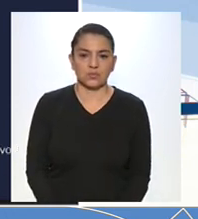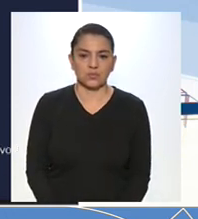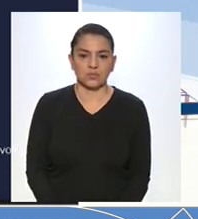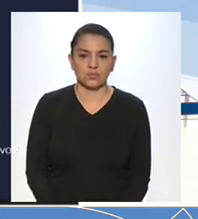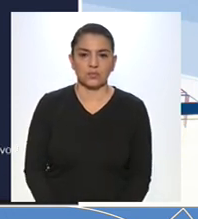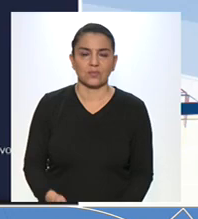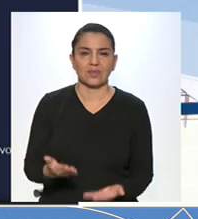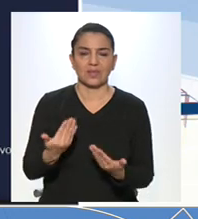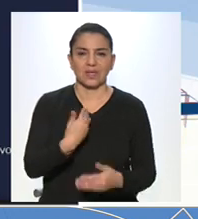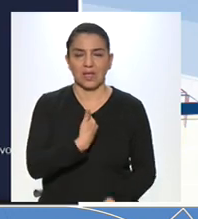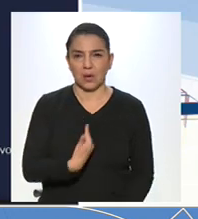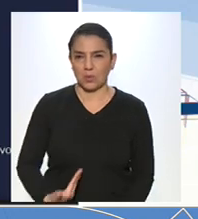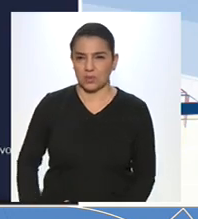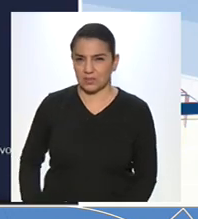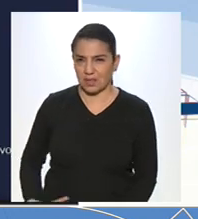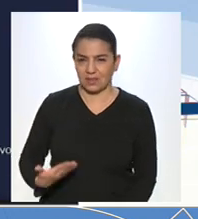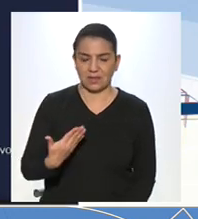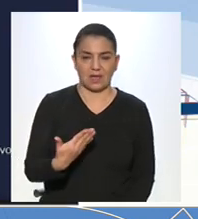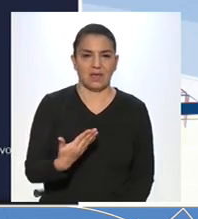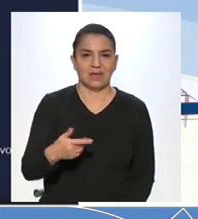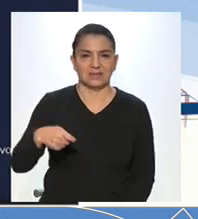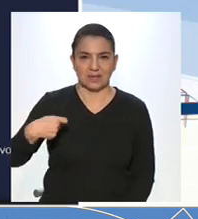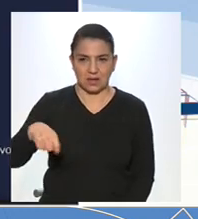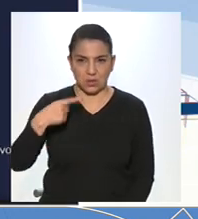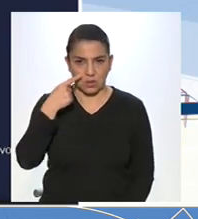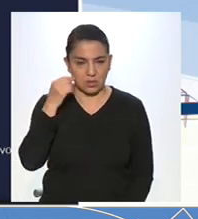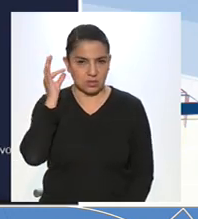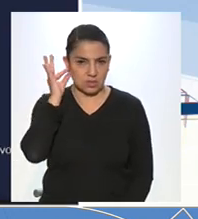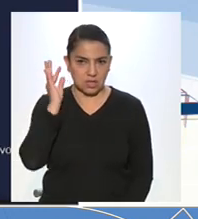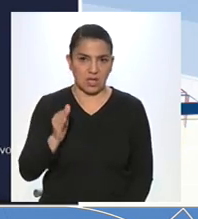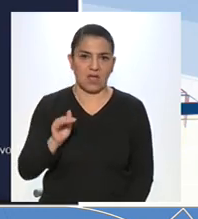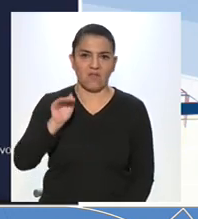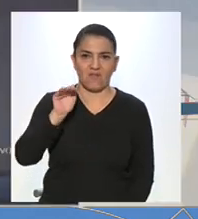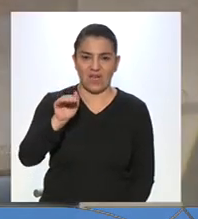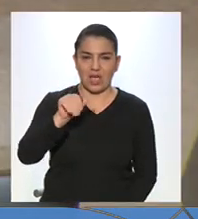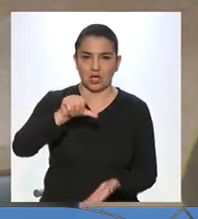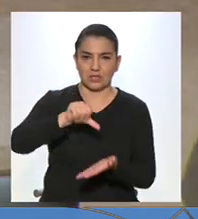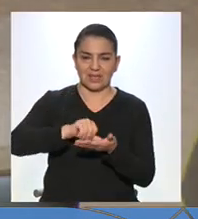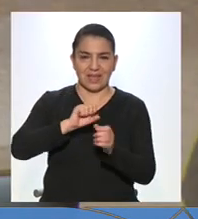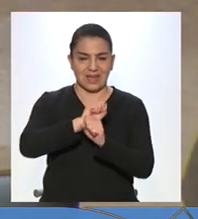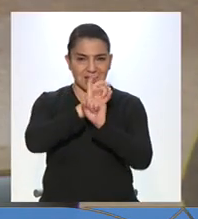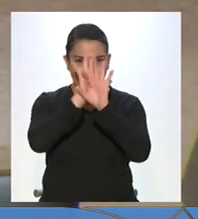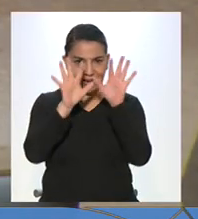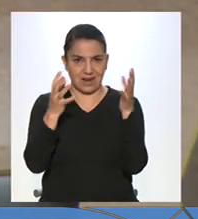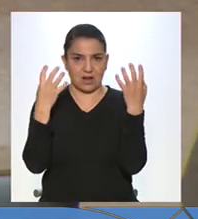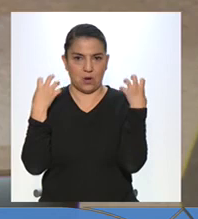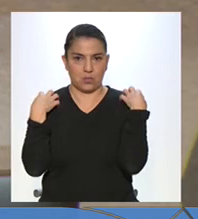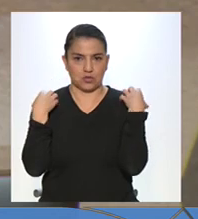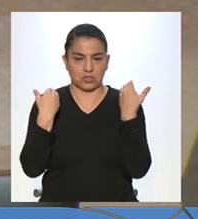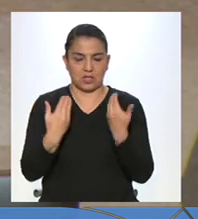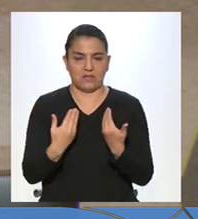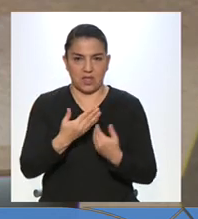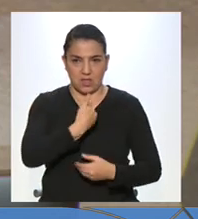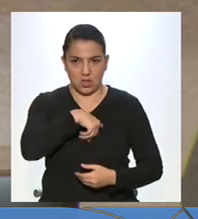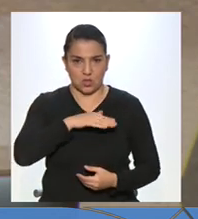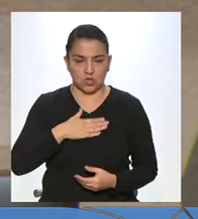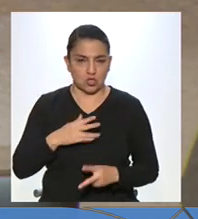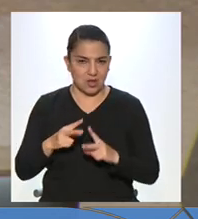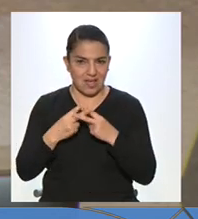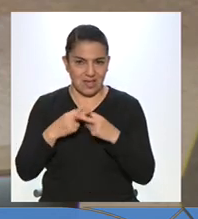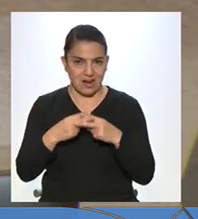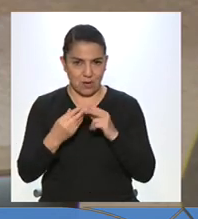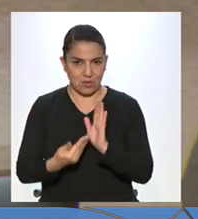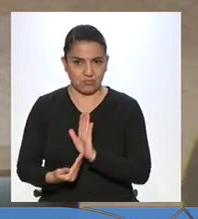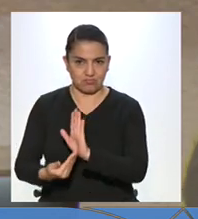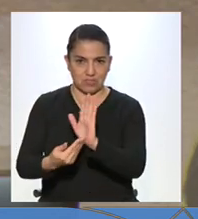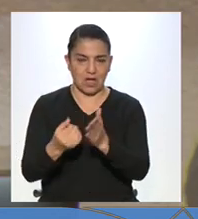Estimada Presidenta, senadores y senadores, como Banco Central tenemos claras nuestras responsabilidades y hemos dispuesto nuestros instrumentos para